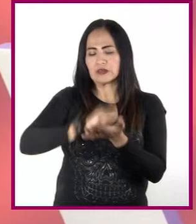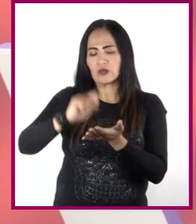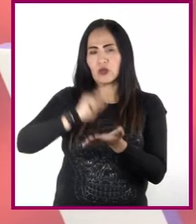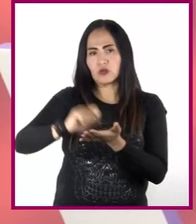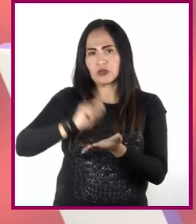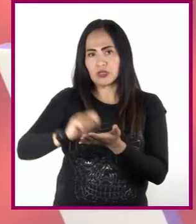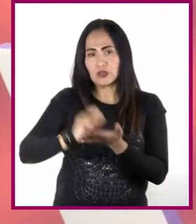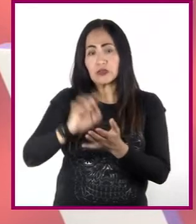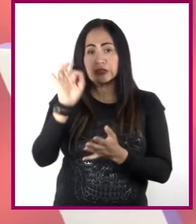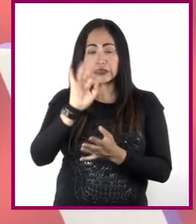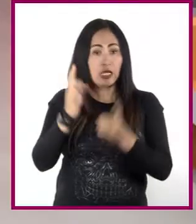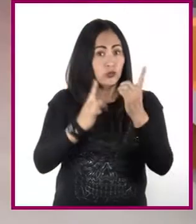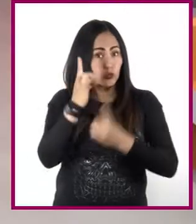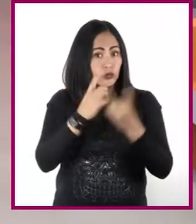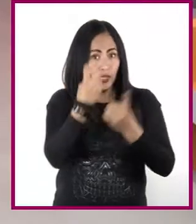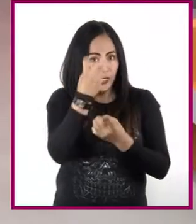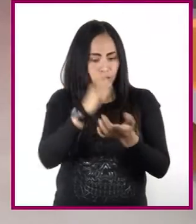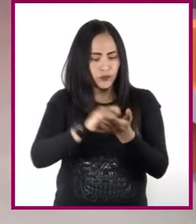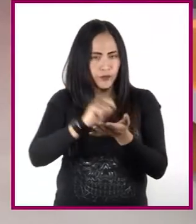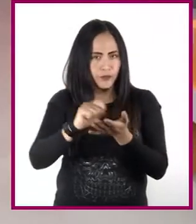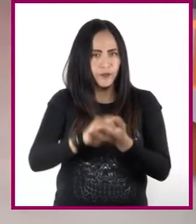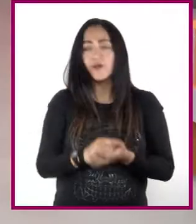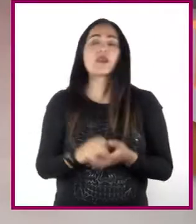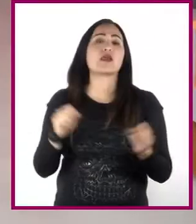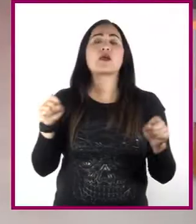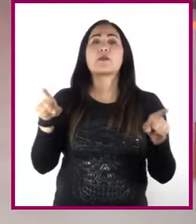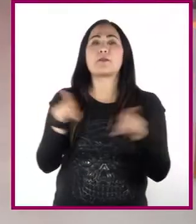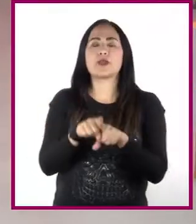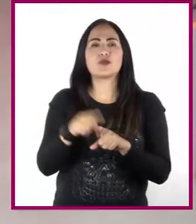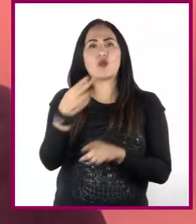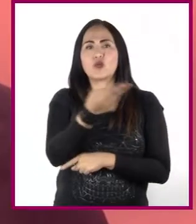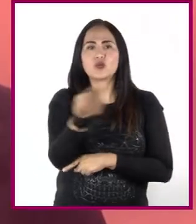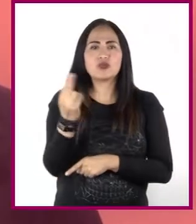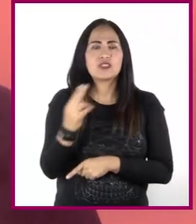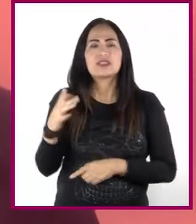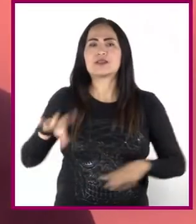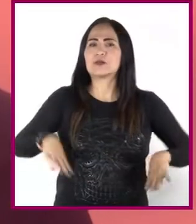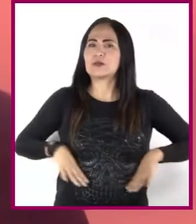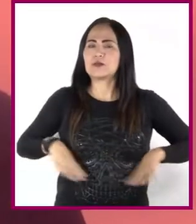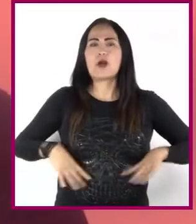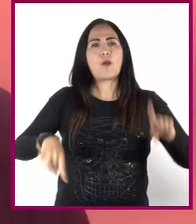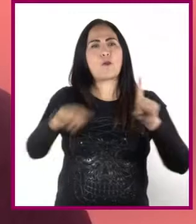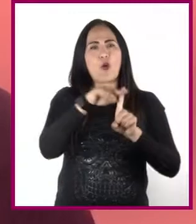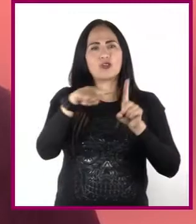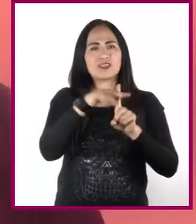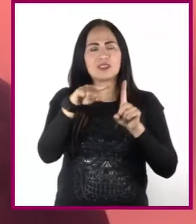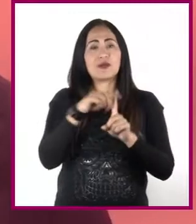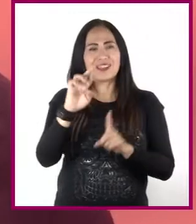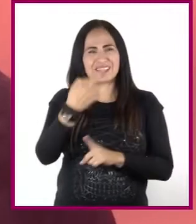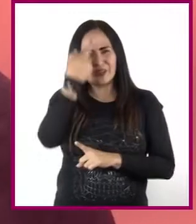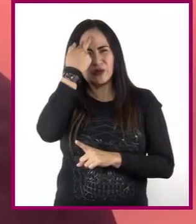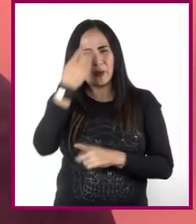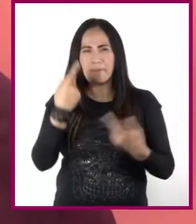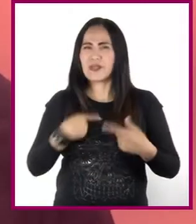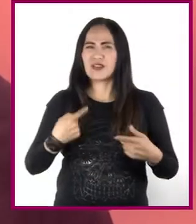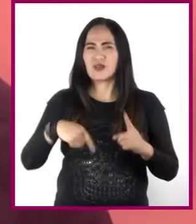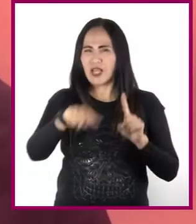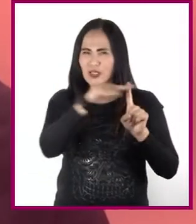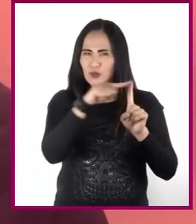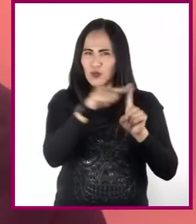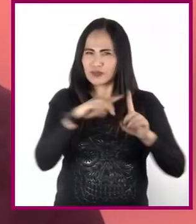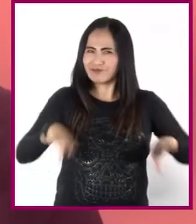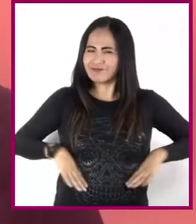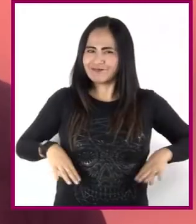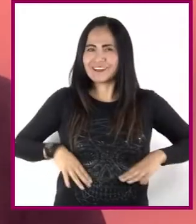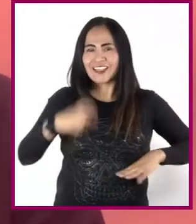que presenten dudas. Mantengan también una actitud positiva. Recuerden que la gente positiva transforma los